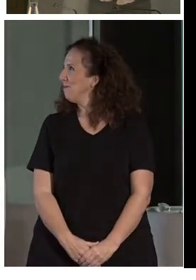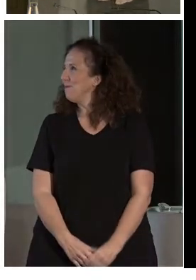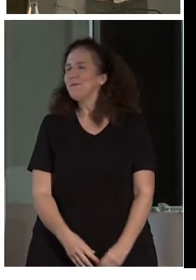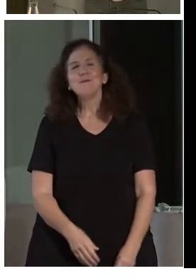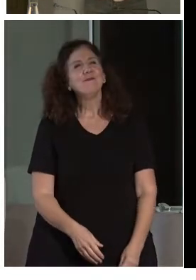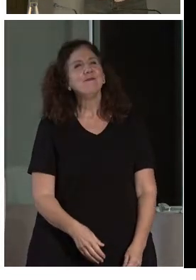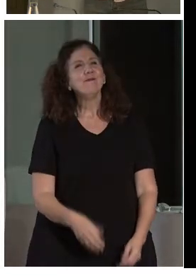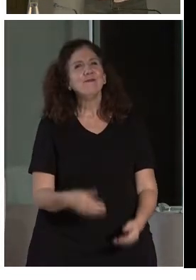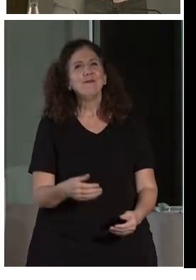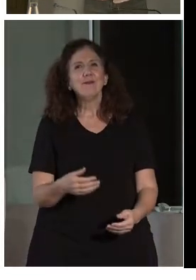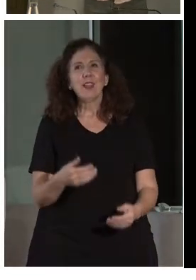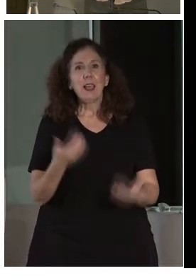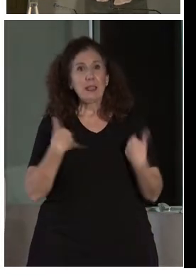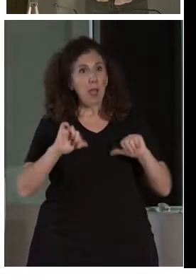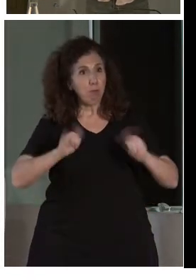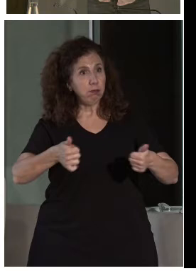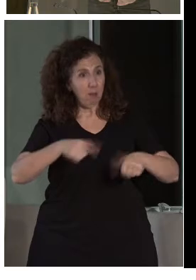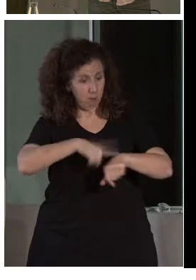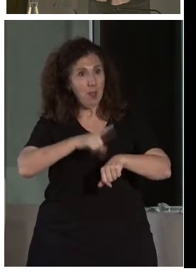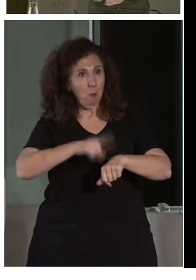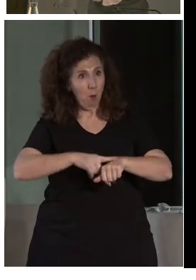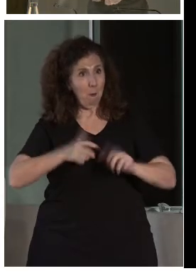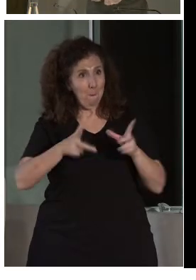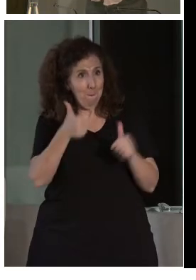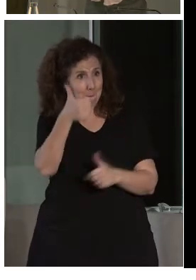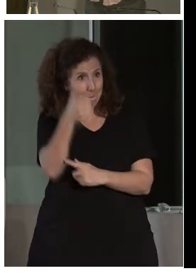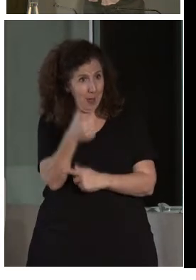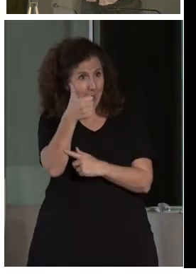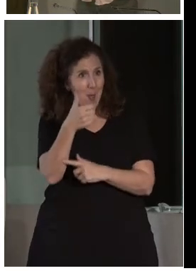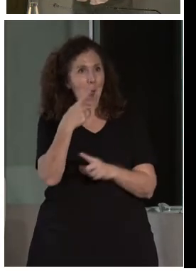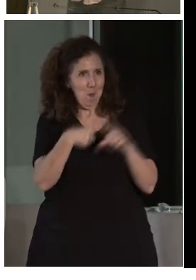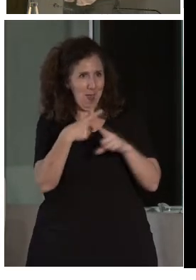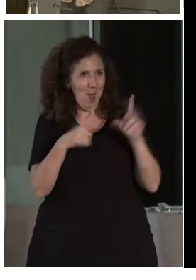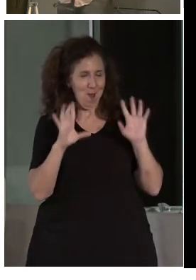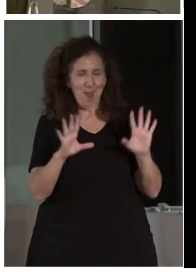Bueno, se cuenta a partir de ahora la media hora, ¿no? No. Vale, a ver.